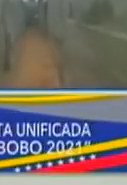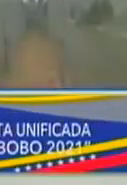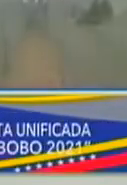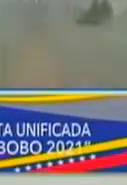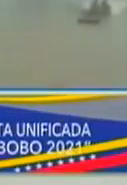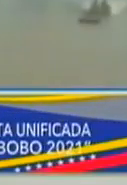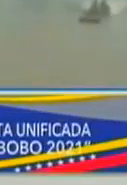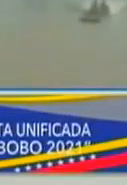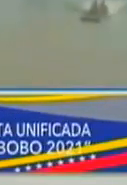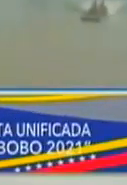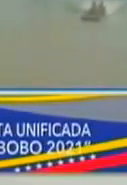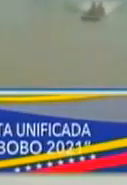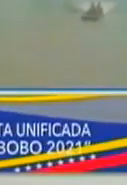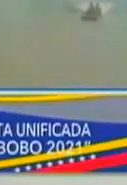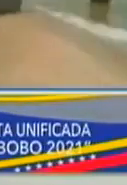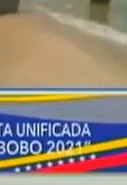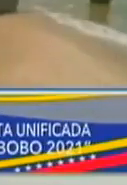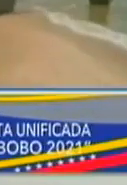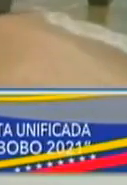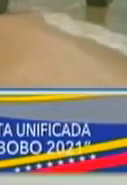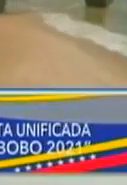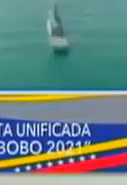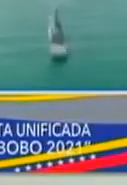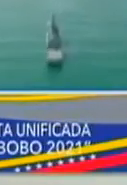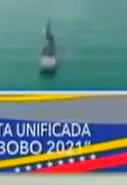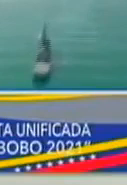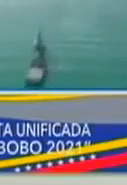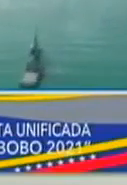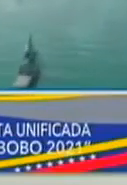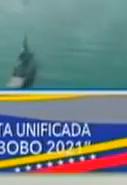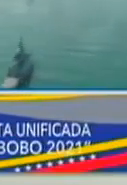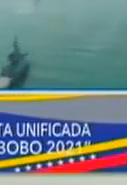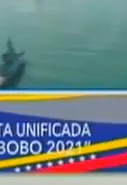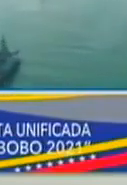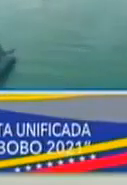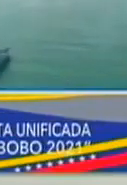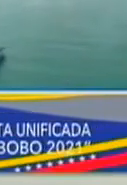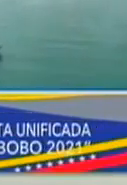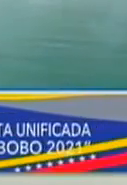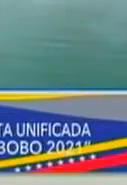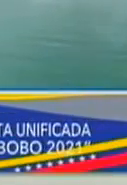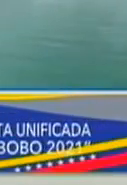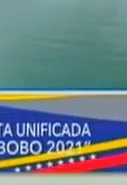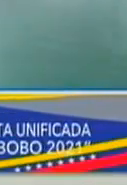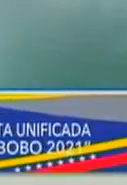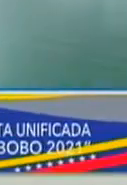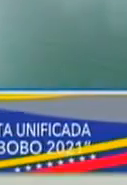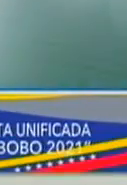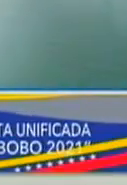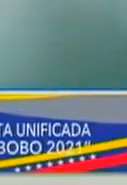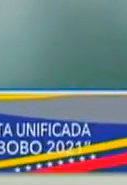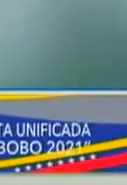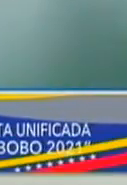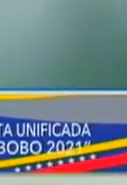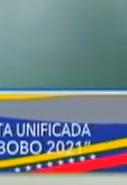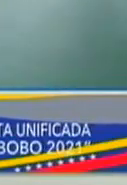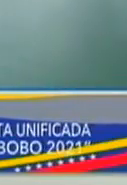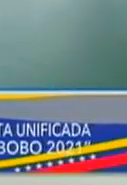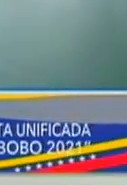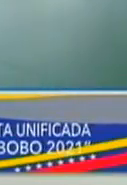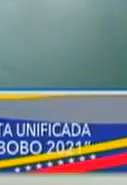nuestra república, por la soberanía de nuestro país, una Fuerza Armada Nacional